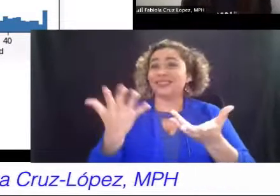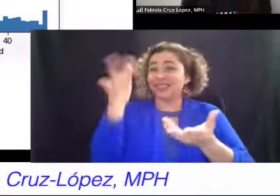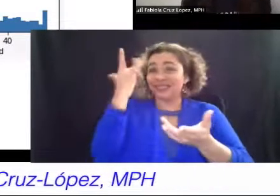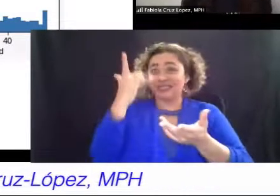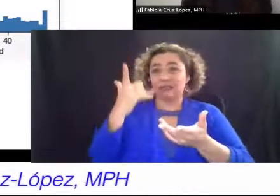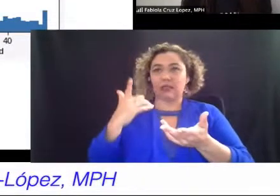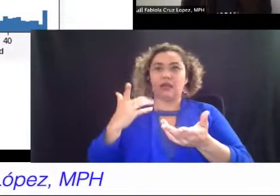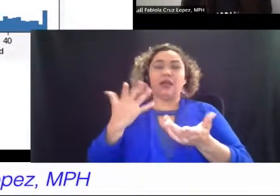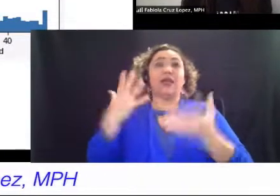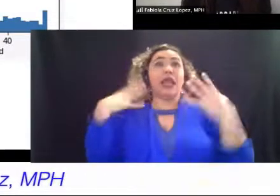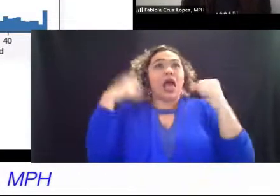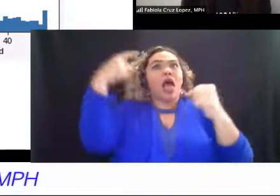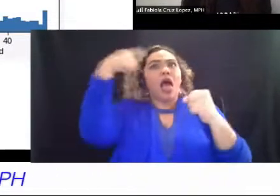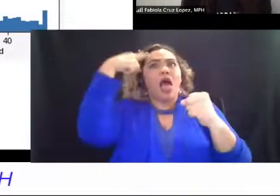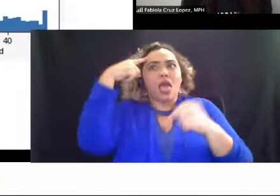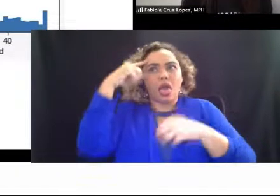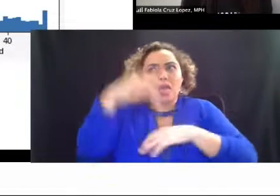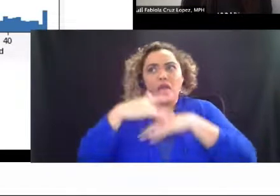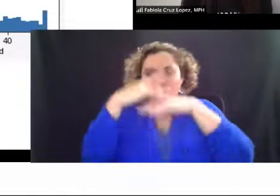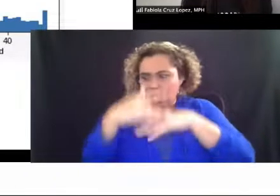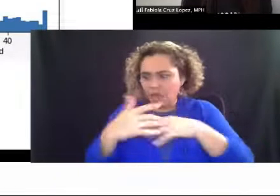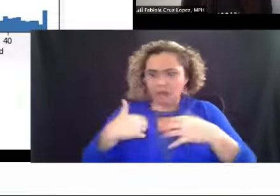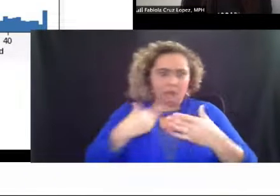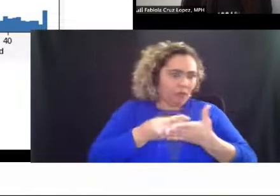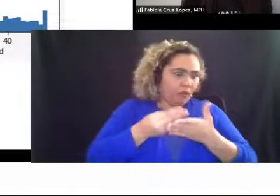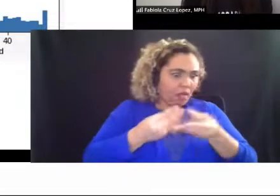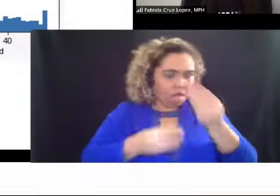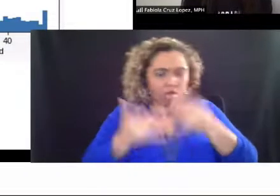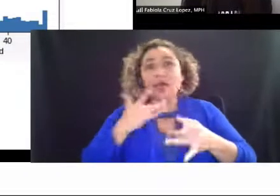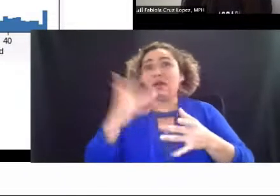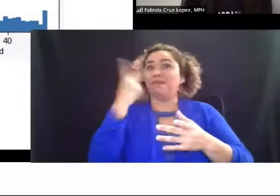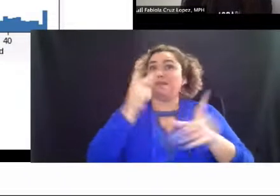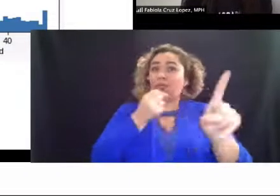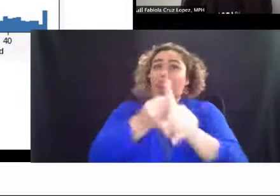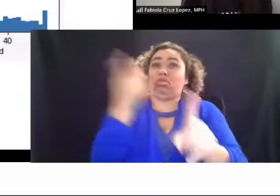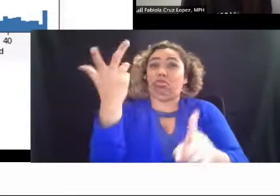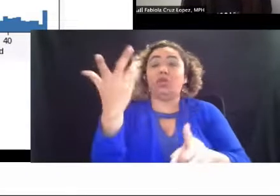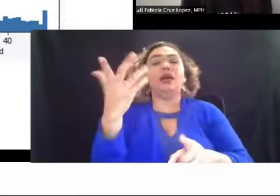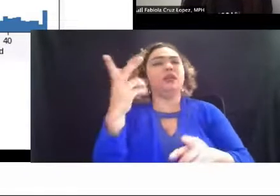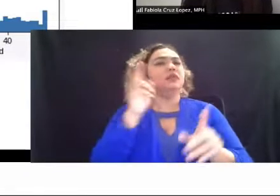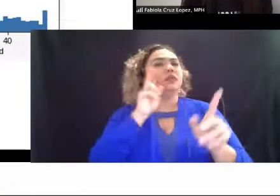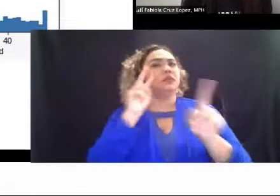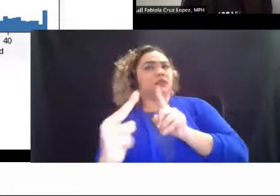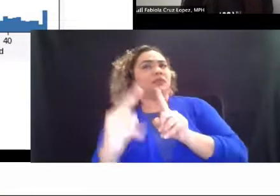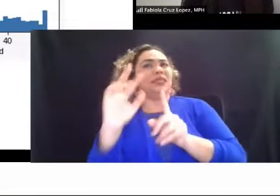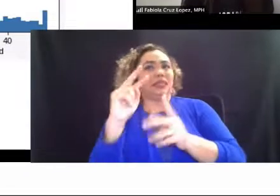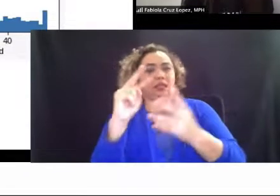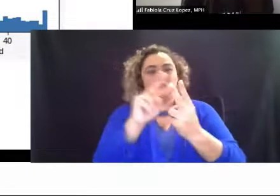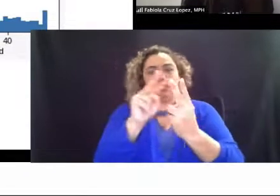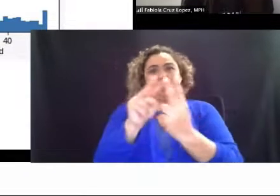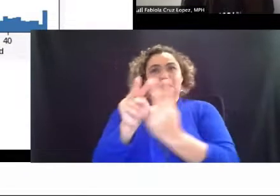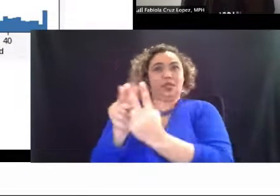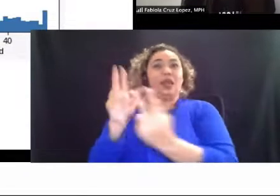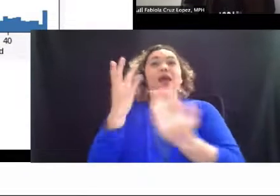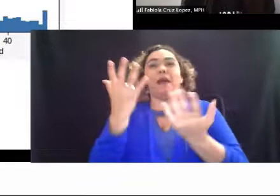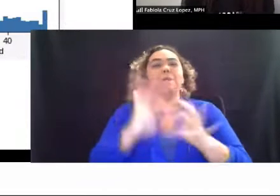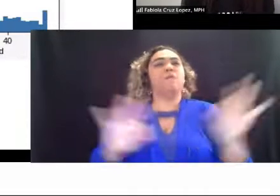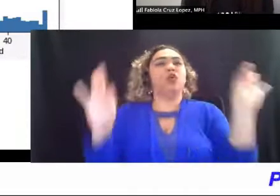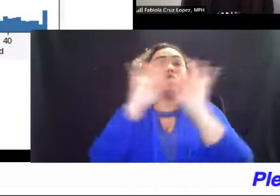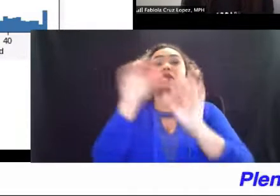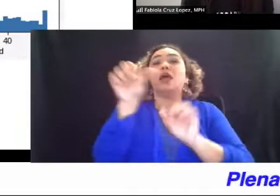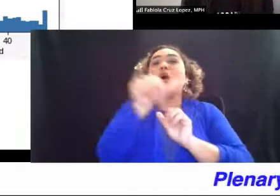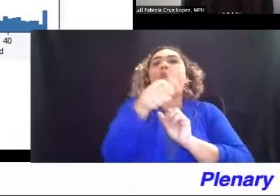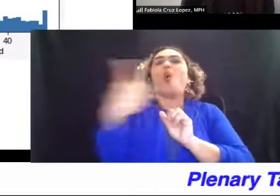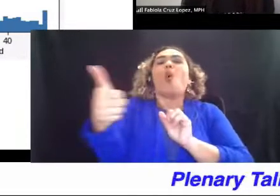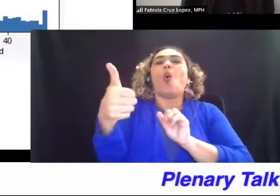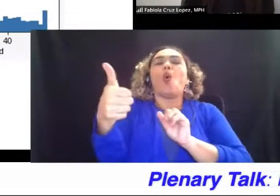salud mental, que lo hemos visto muchísimo. Así que es importante dirigirnos en esta etapa. Otros